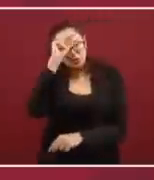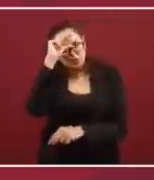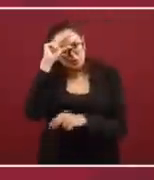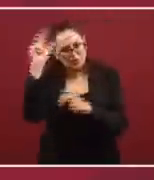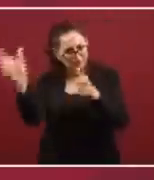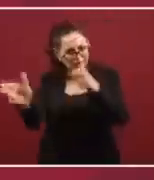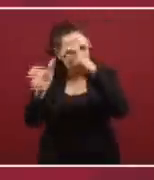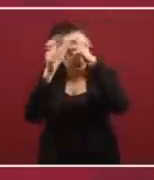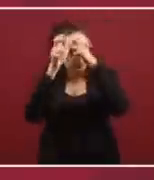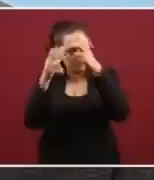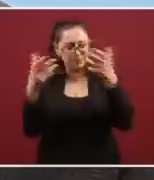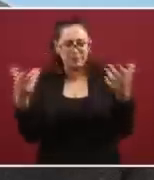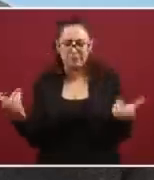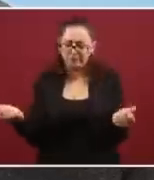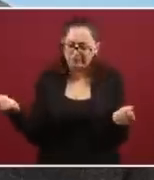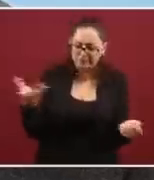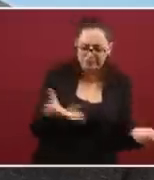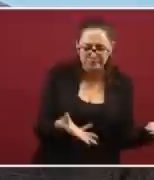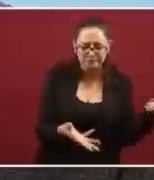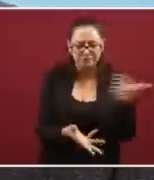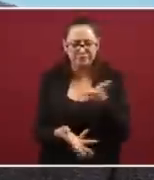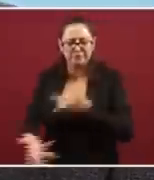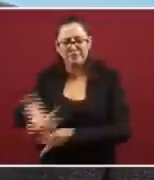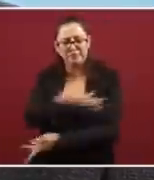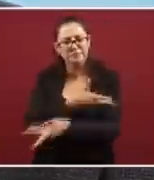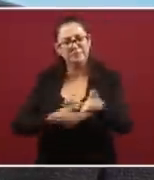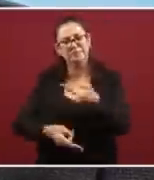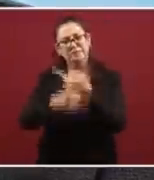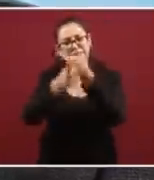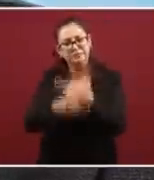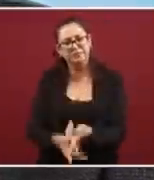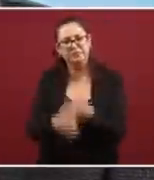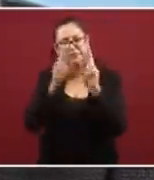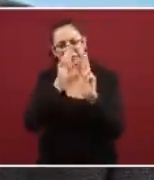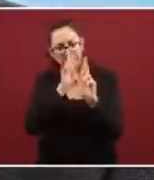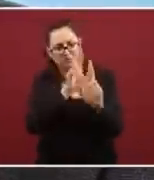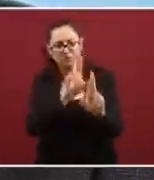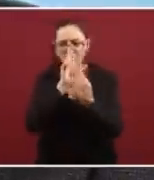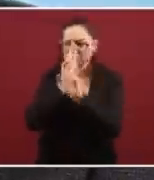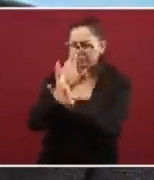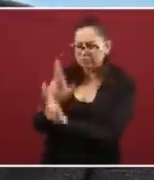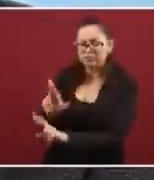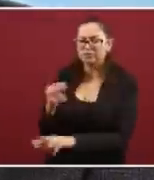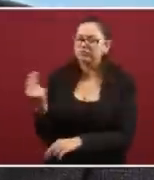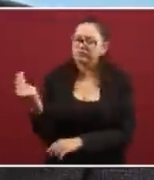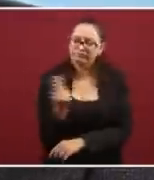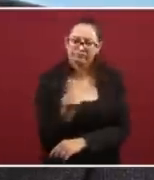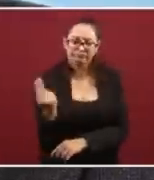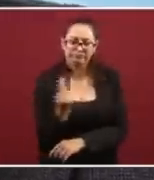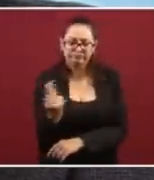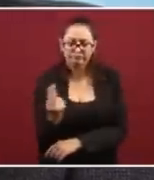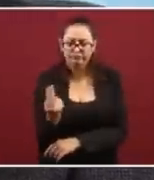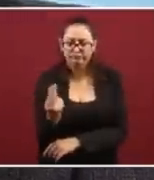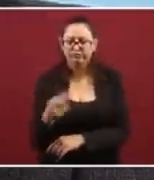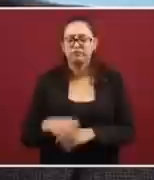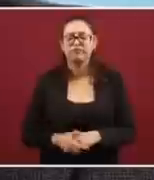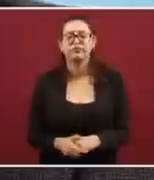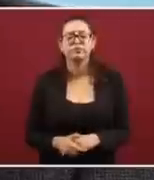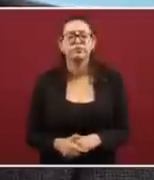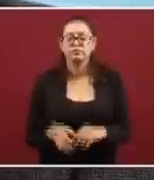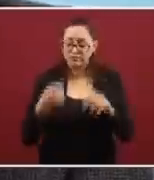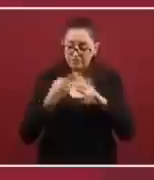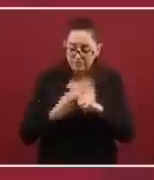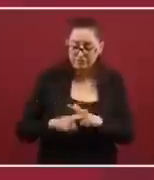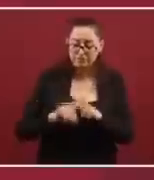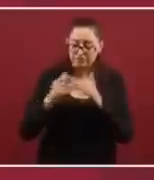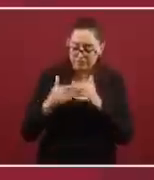permitan tolerancia respeto y reconocimiento a la diversidad en este programa es el inicio es un pacto